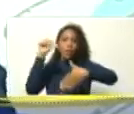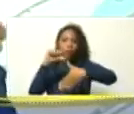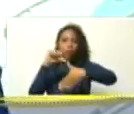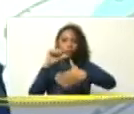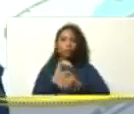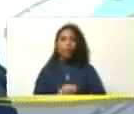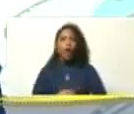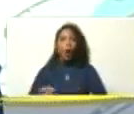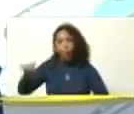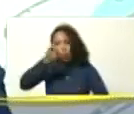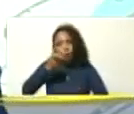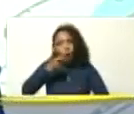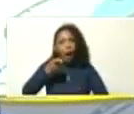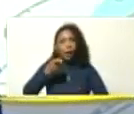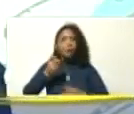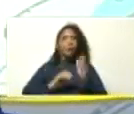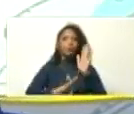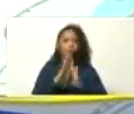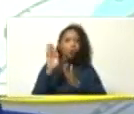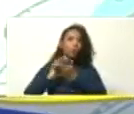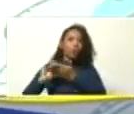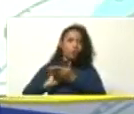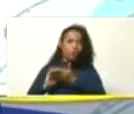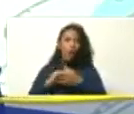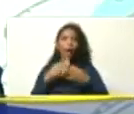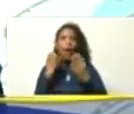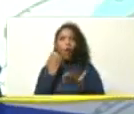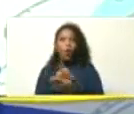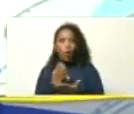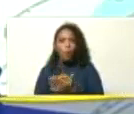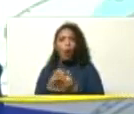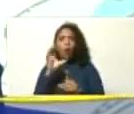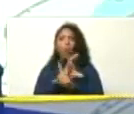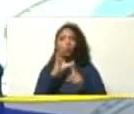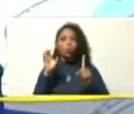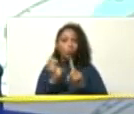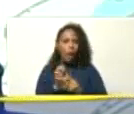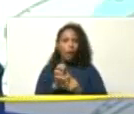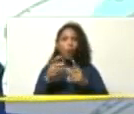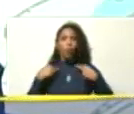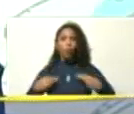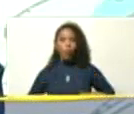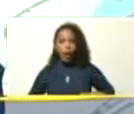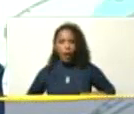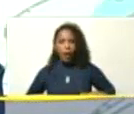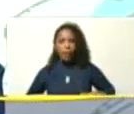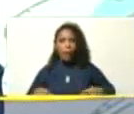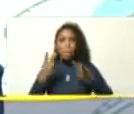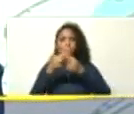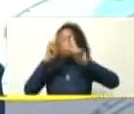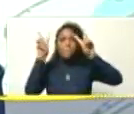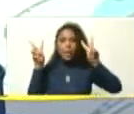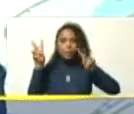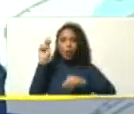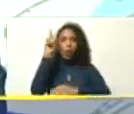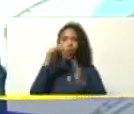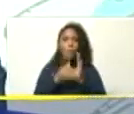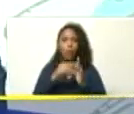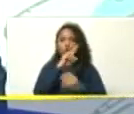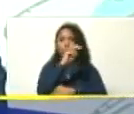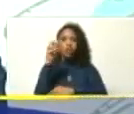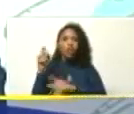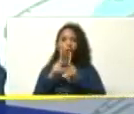de la cooperación económica, comercial, cultural, humana. En la pacificación de los